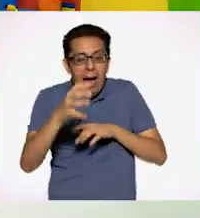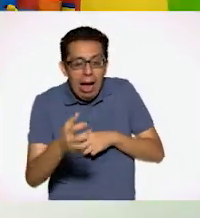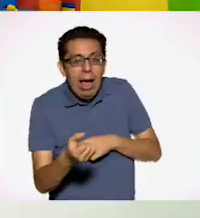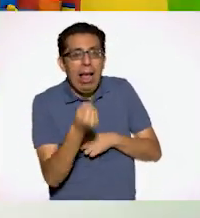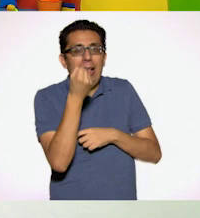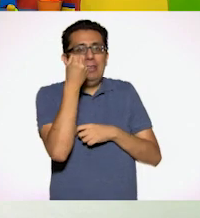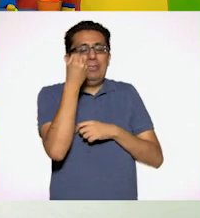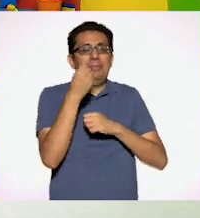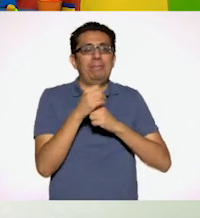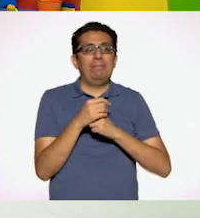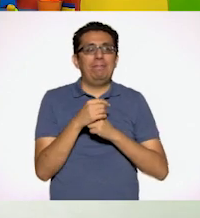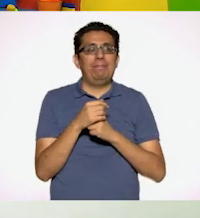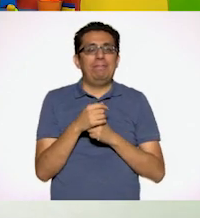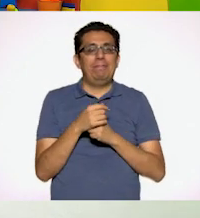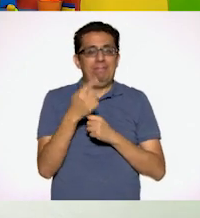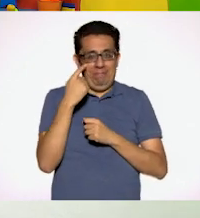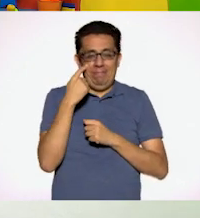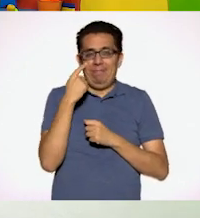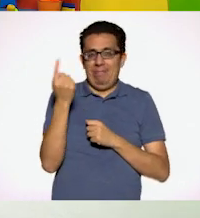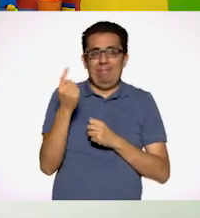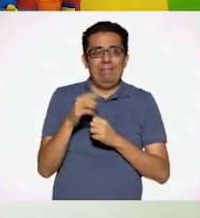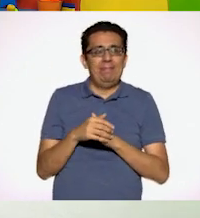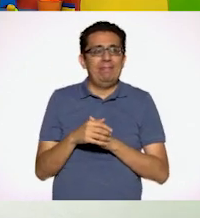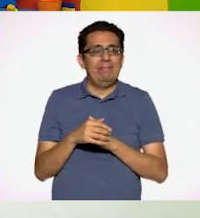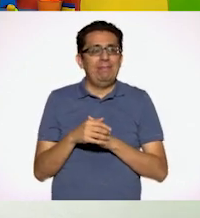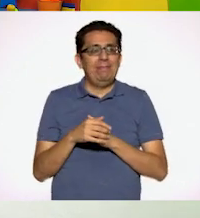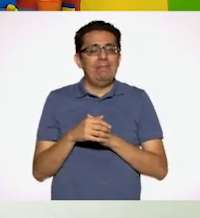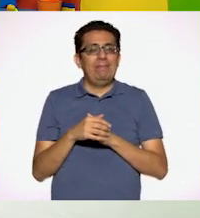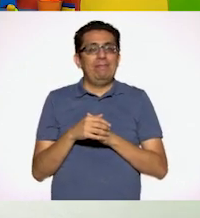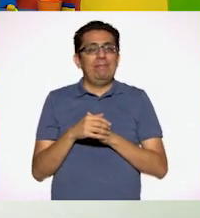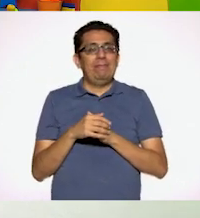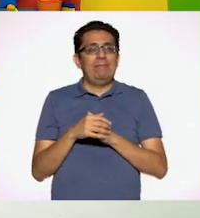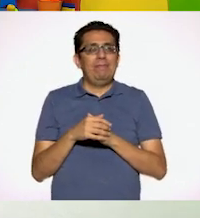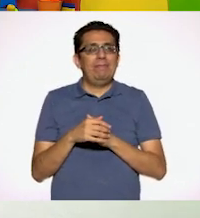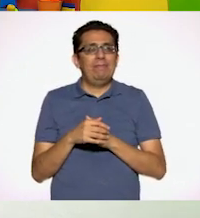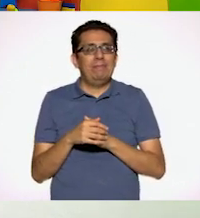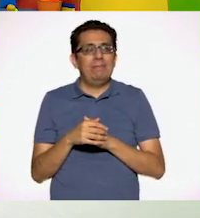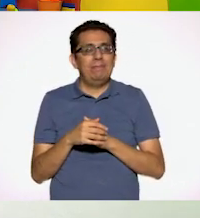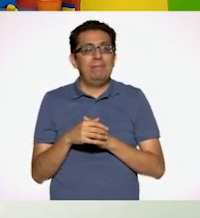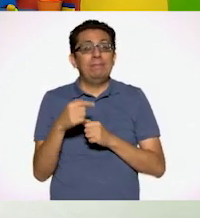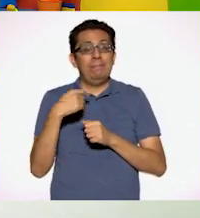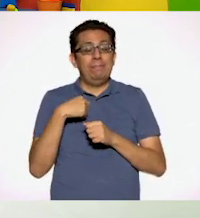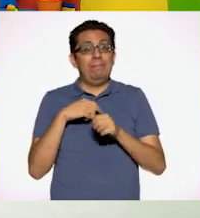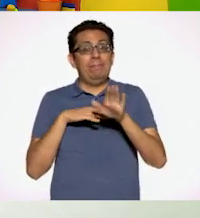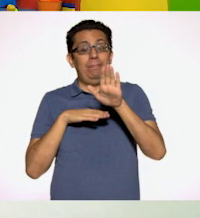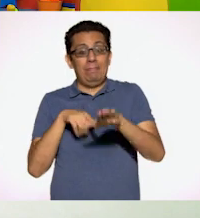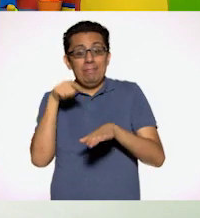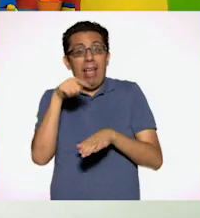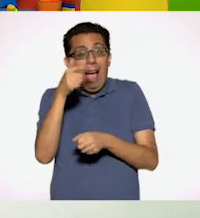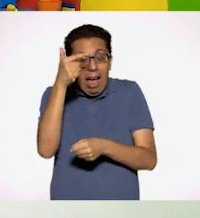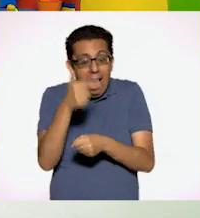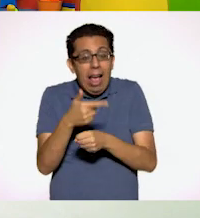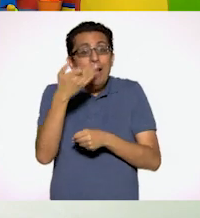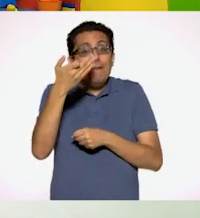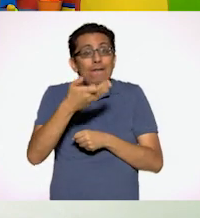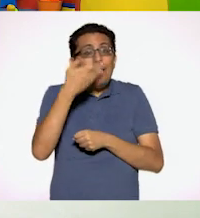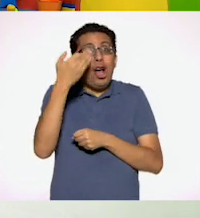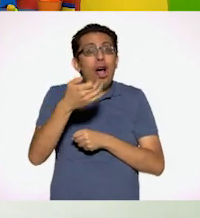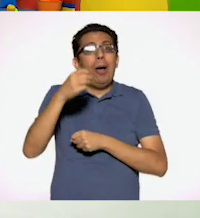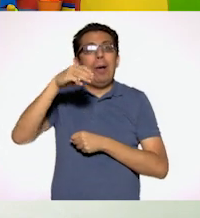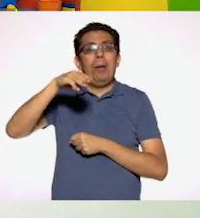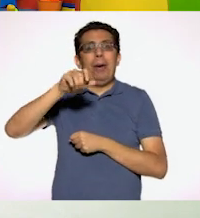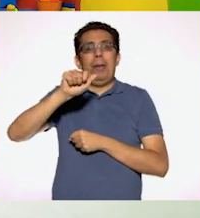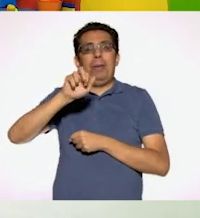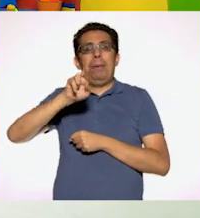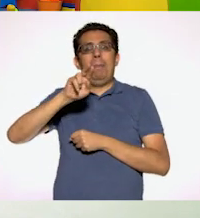observarlo? Sí. Mira. Voy así y allá hay una margarita.